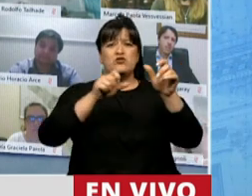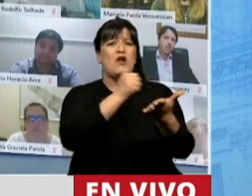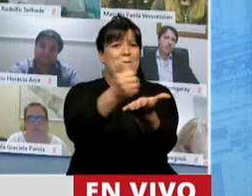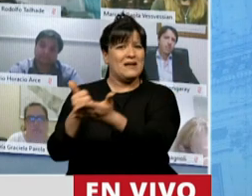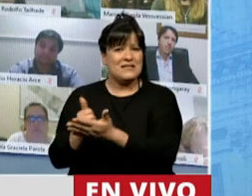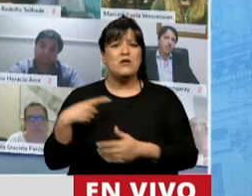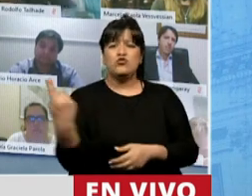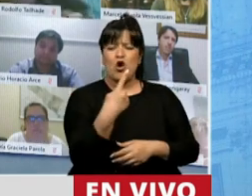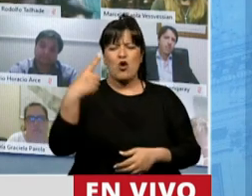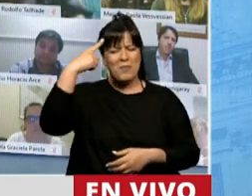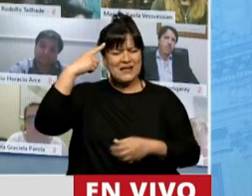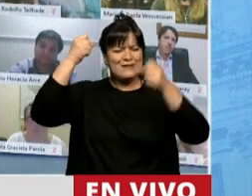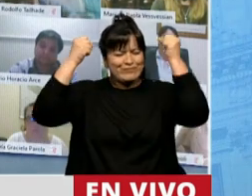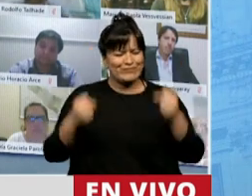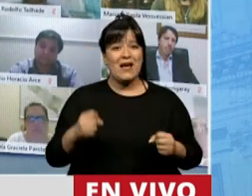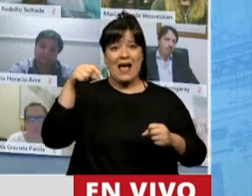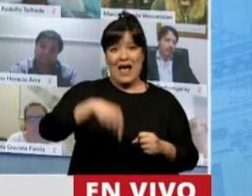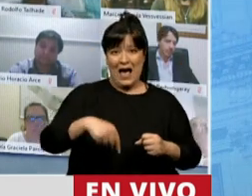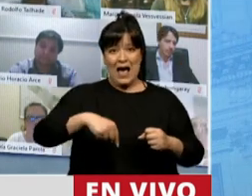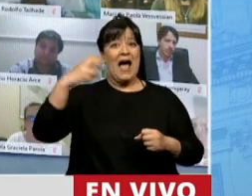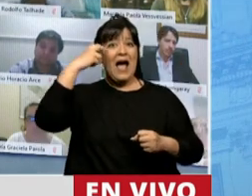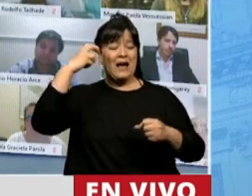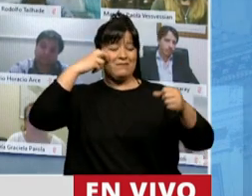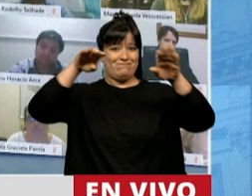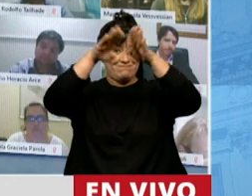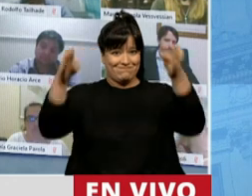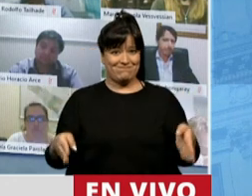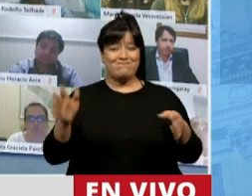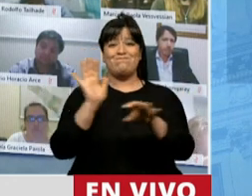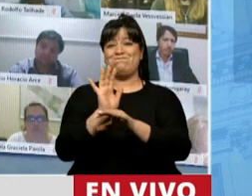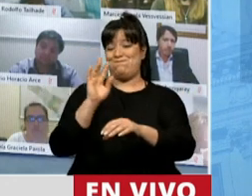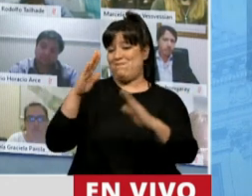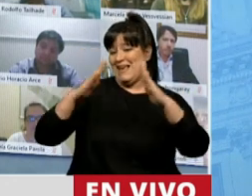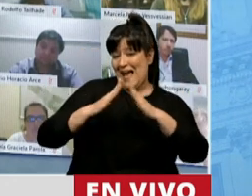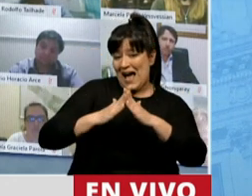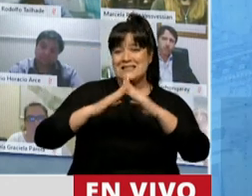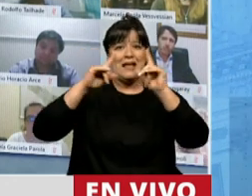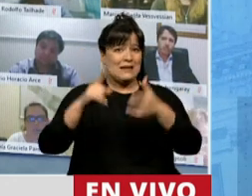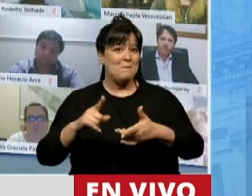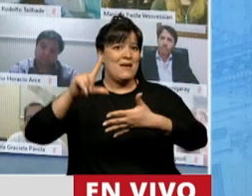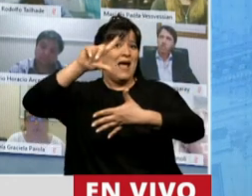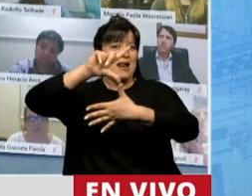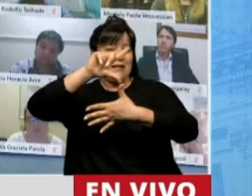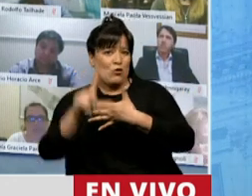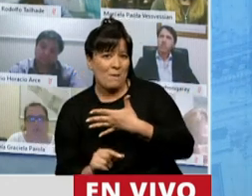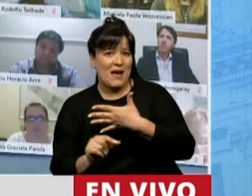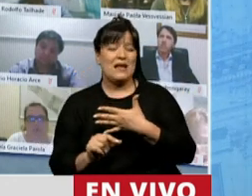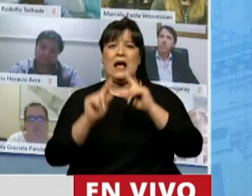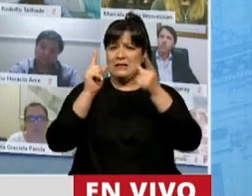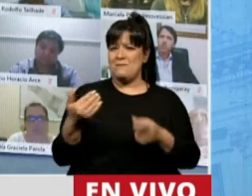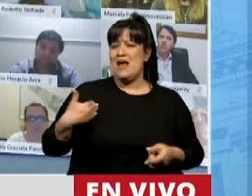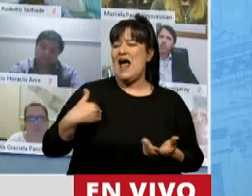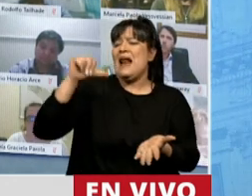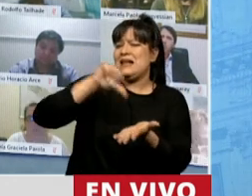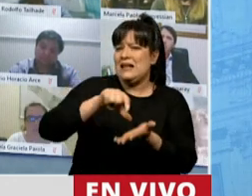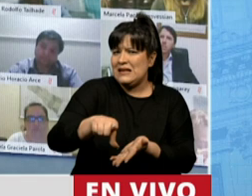estamos convencidos de que esta casa nuestro hogar este mundo y particularmente en Latinoamérica particularmente en la Argentina